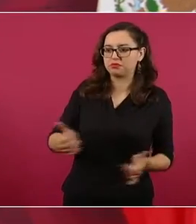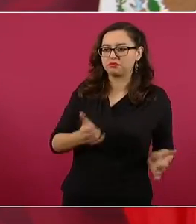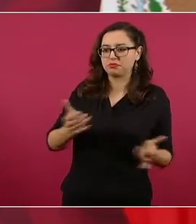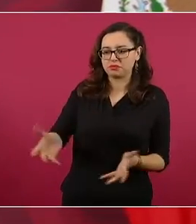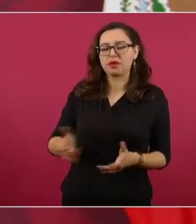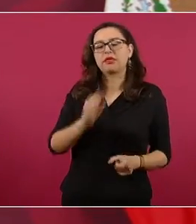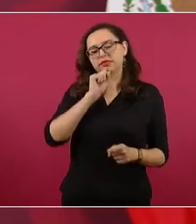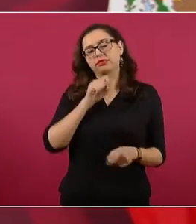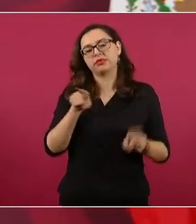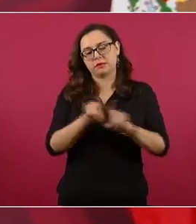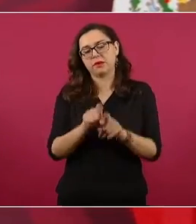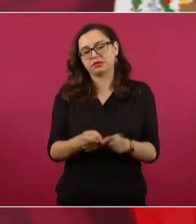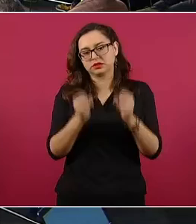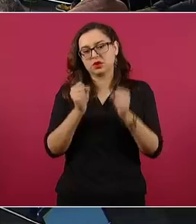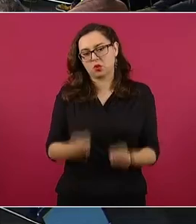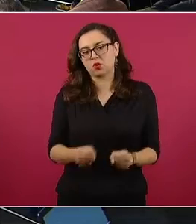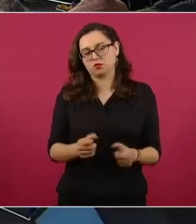importación.